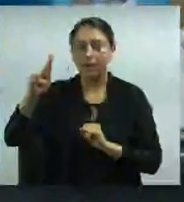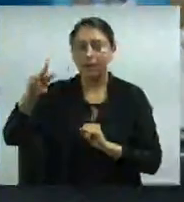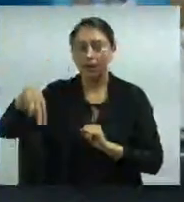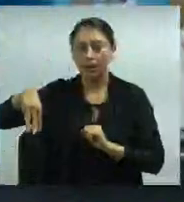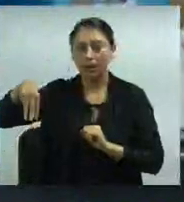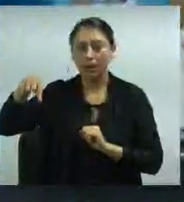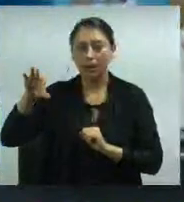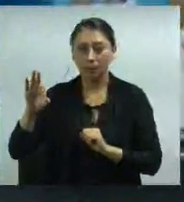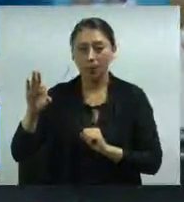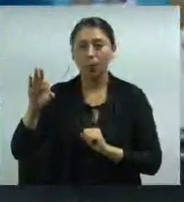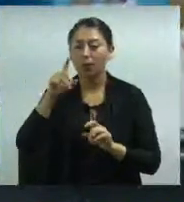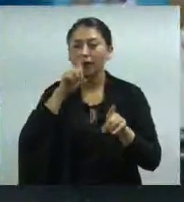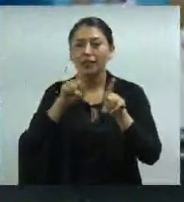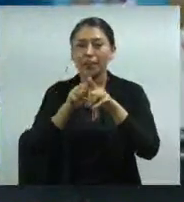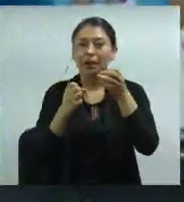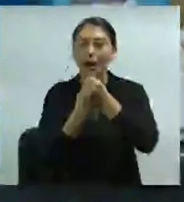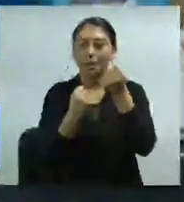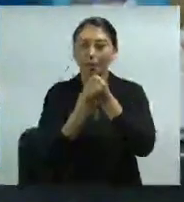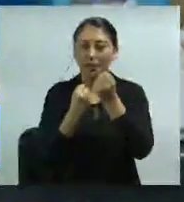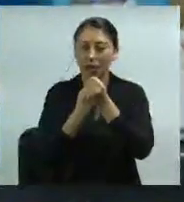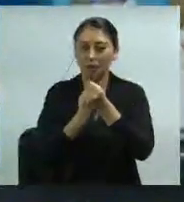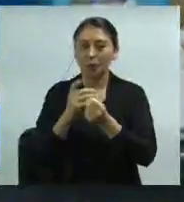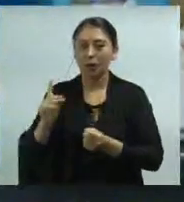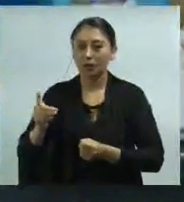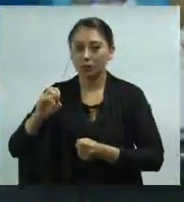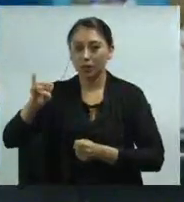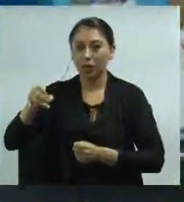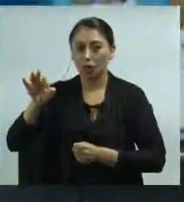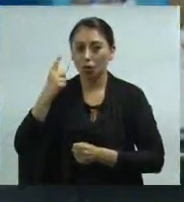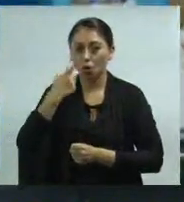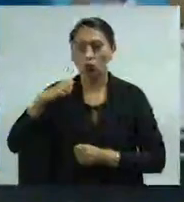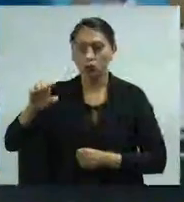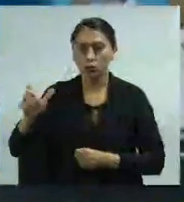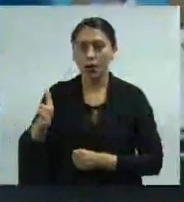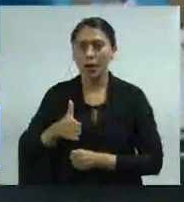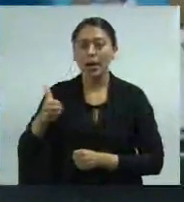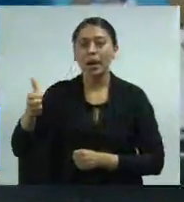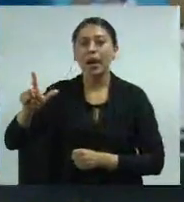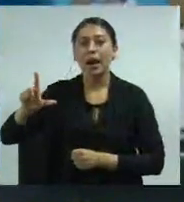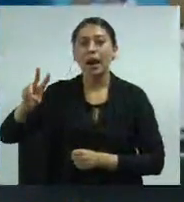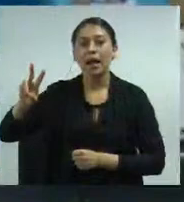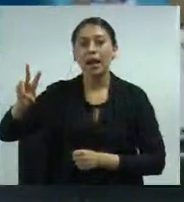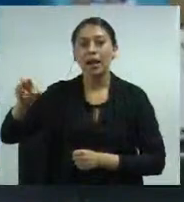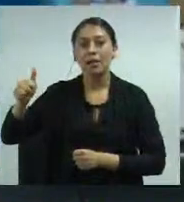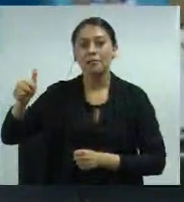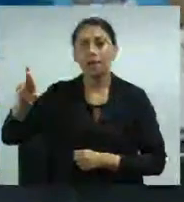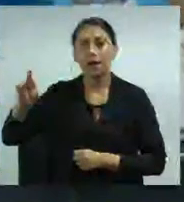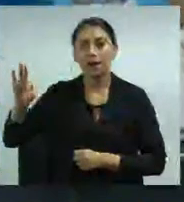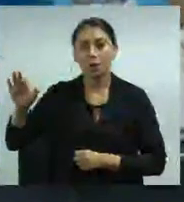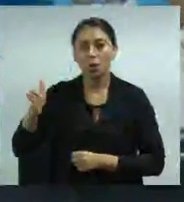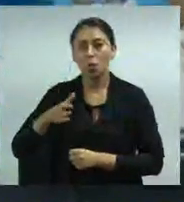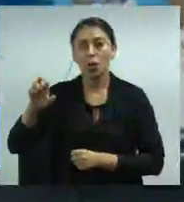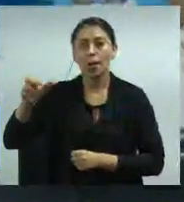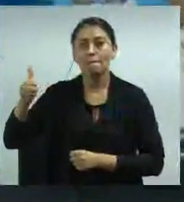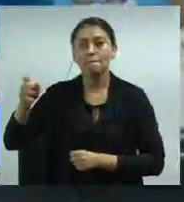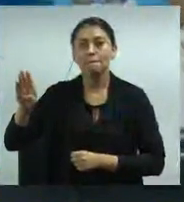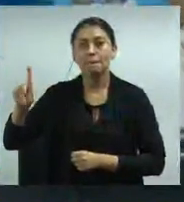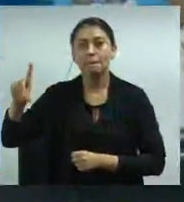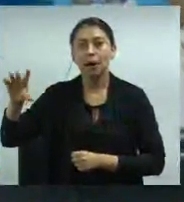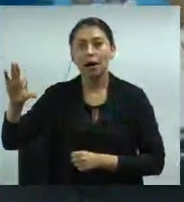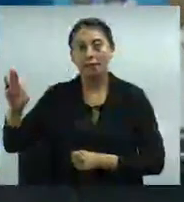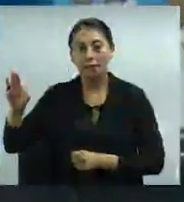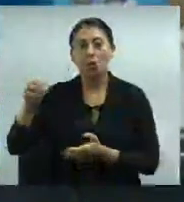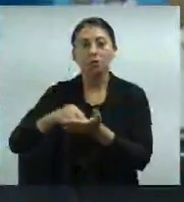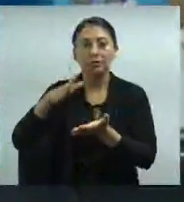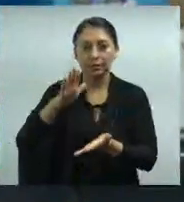y que fue secundada por el diputado José Chic, Álvaro Arzú y Pablo Mendoza, de citar para